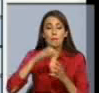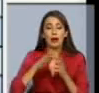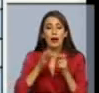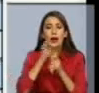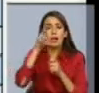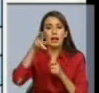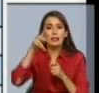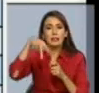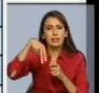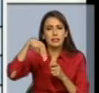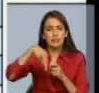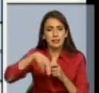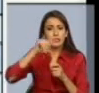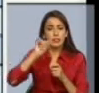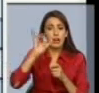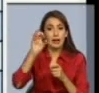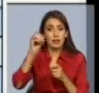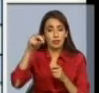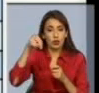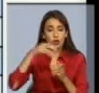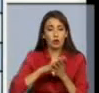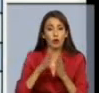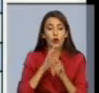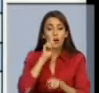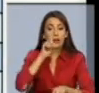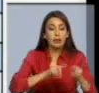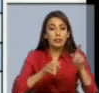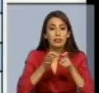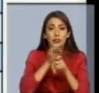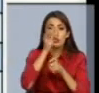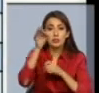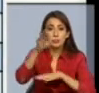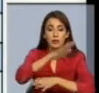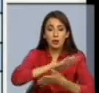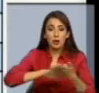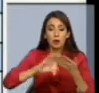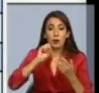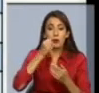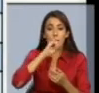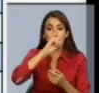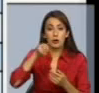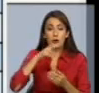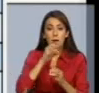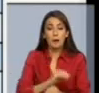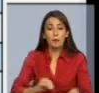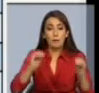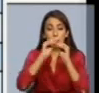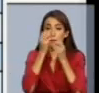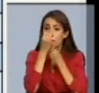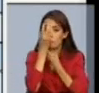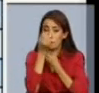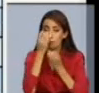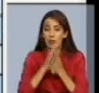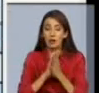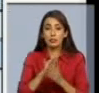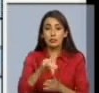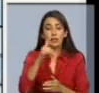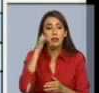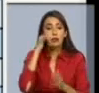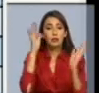de Puengasí, 4 de Rumipamba y 4 barrios del sector de San Juan. Para más información puede comunicarse a la línea